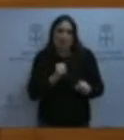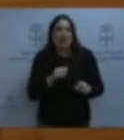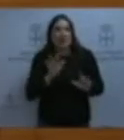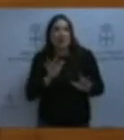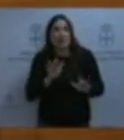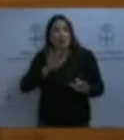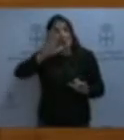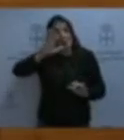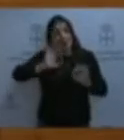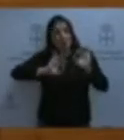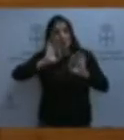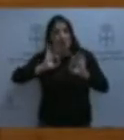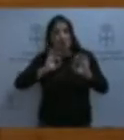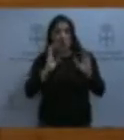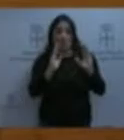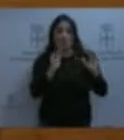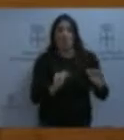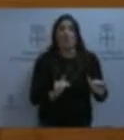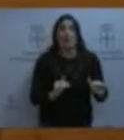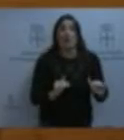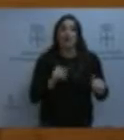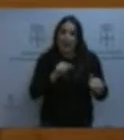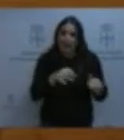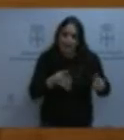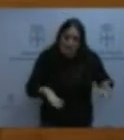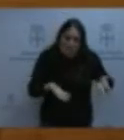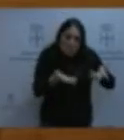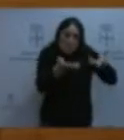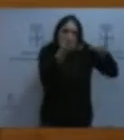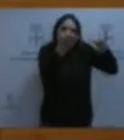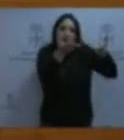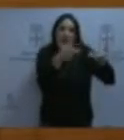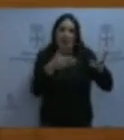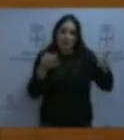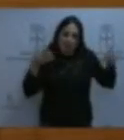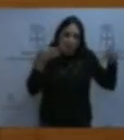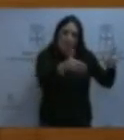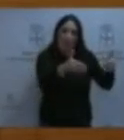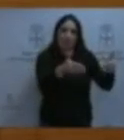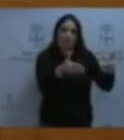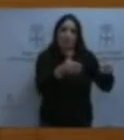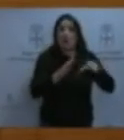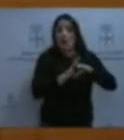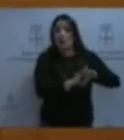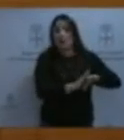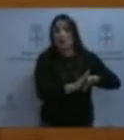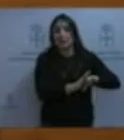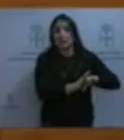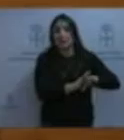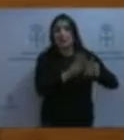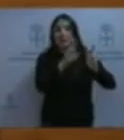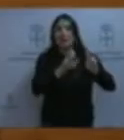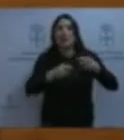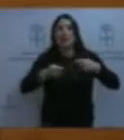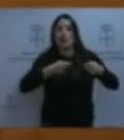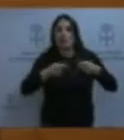un 5% en la temporada baja, y ahí es donde tenemos que enfocar el tema. Y por otra parte, el tema de la coordinación